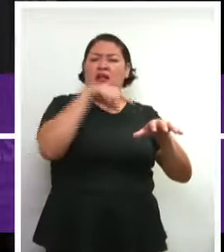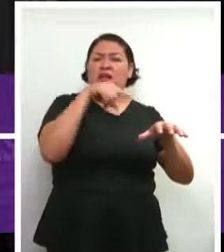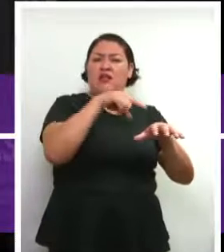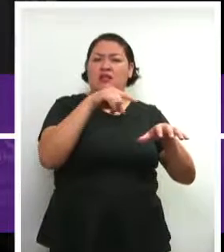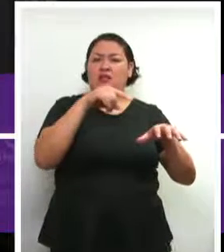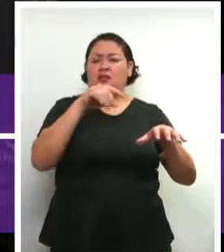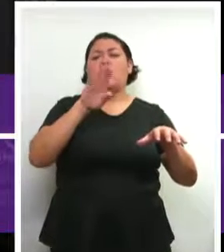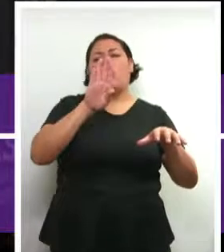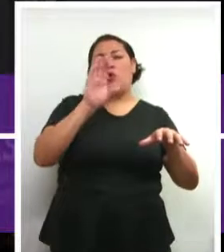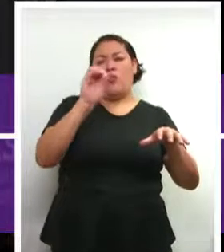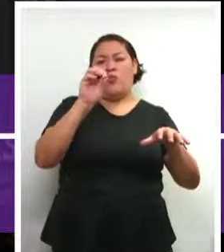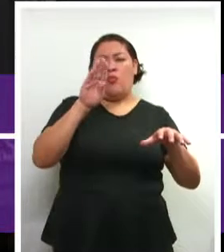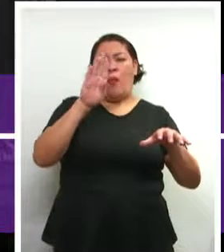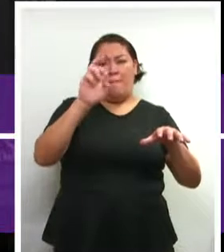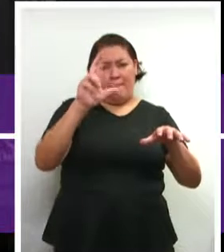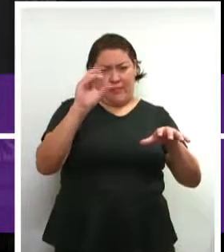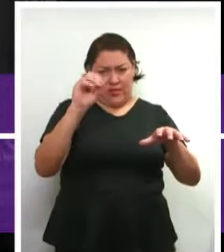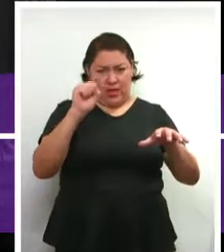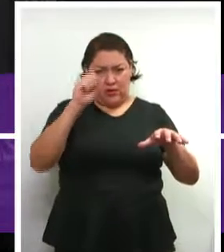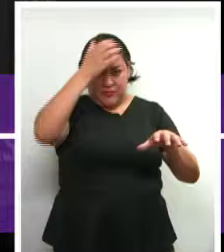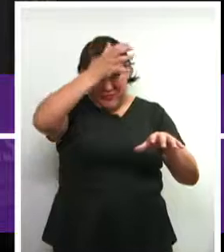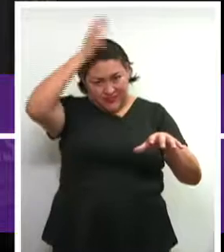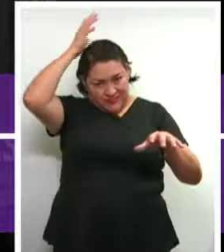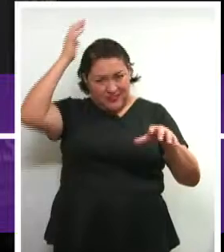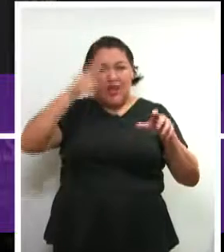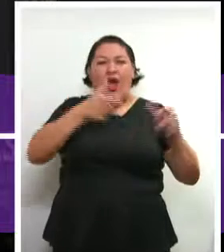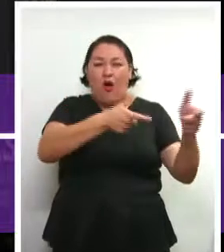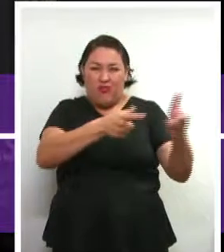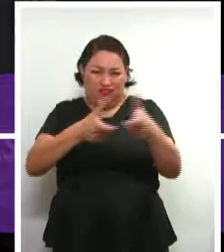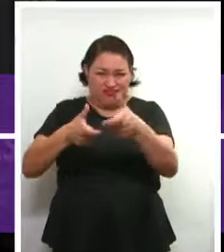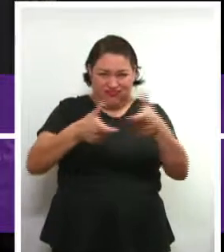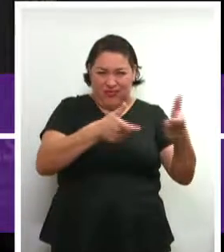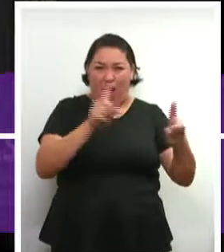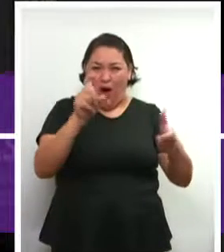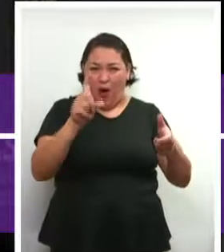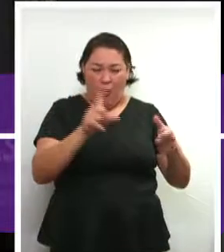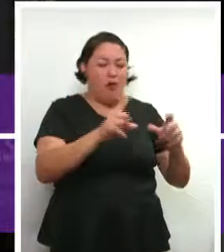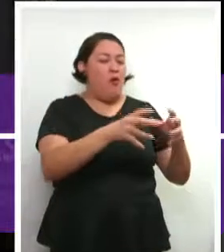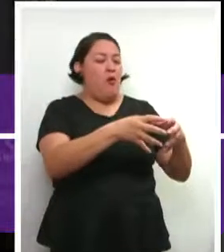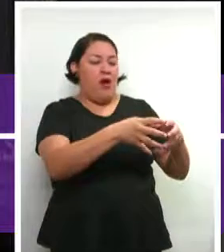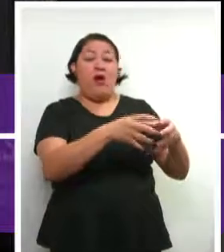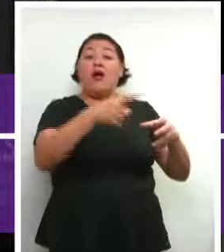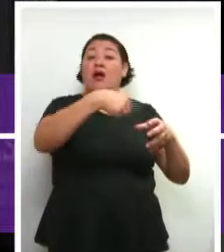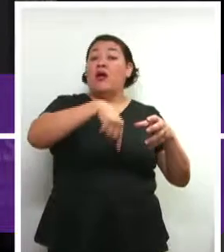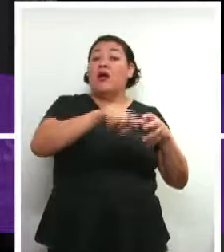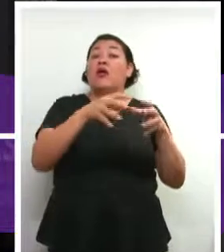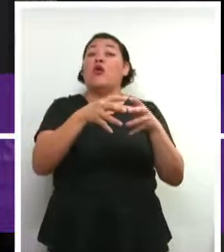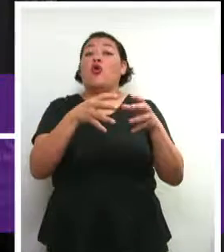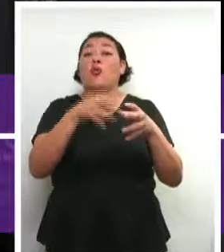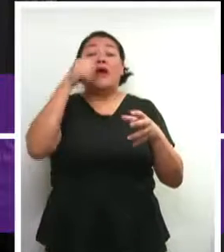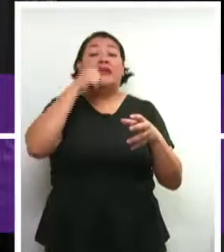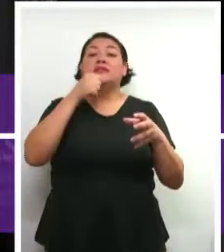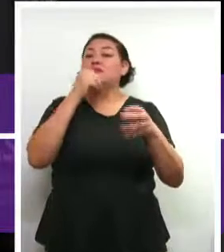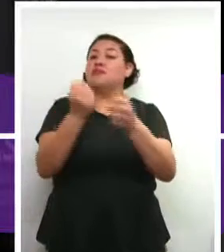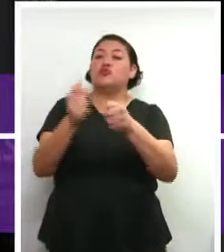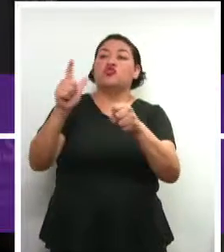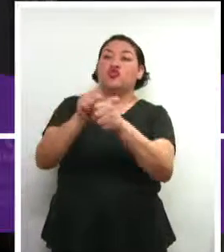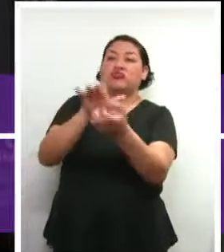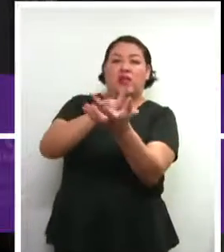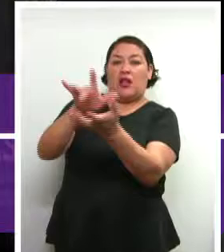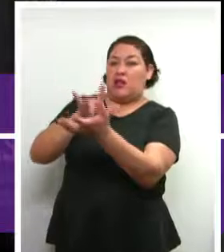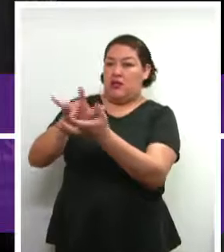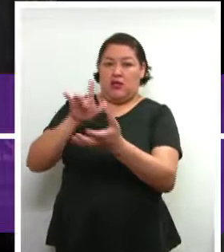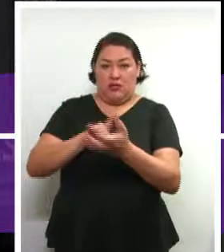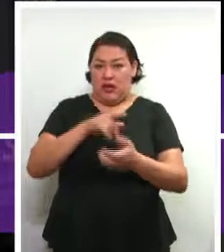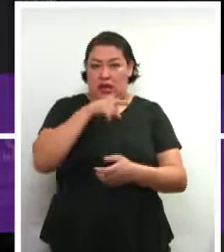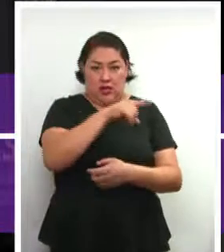Bomberos. El heroico Cuerpo de Bomberos por naturaleza tiene un funcionamiento eminentemente de carácter social. Es